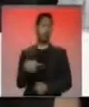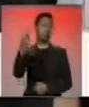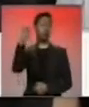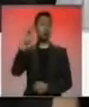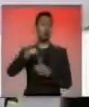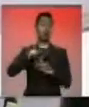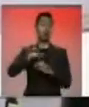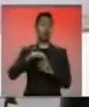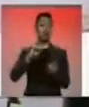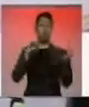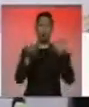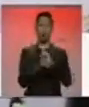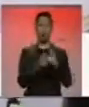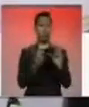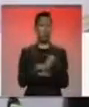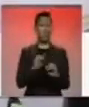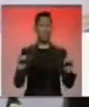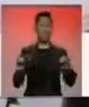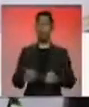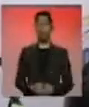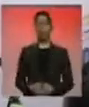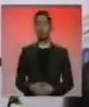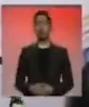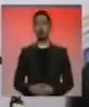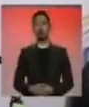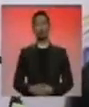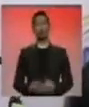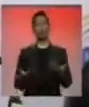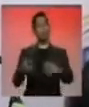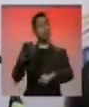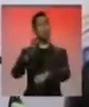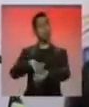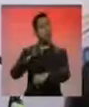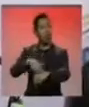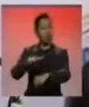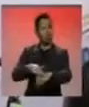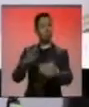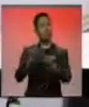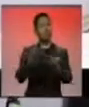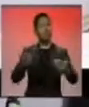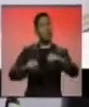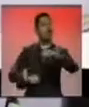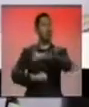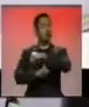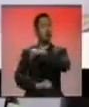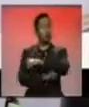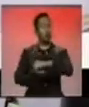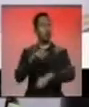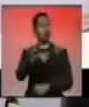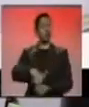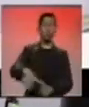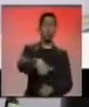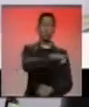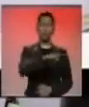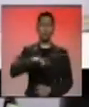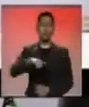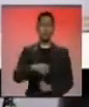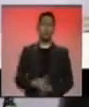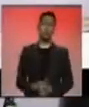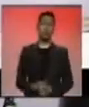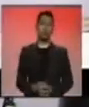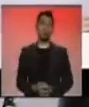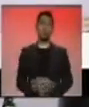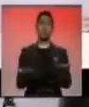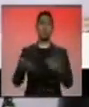resultados electorales. Hacerles un llamado para que fortalezcamos la democracia, no desde